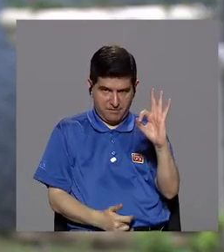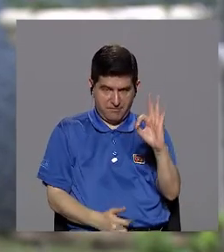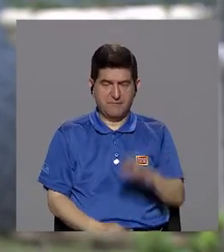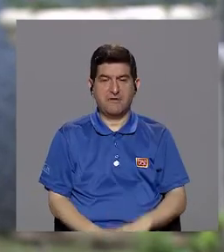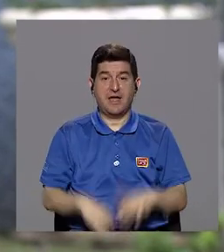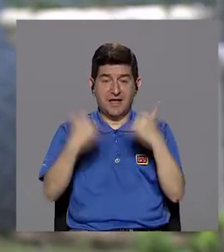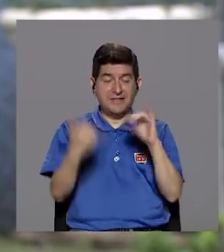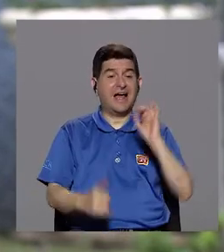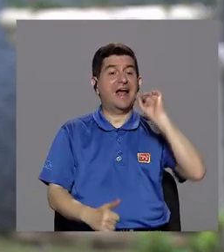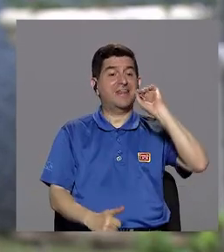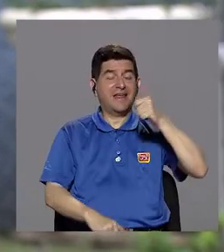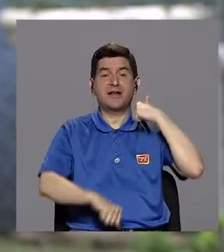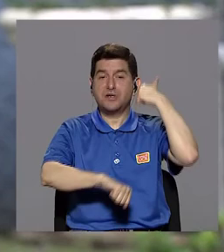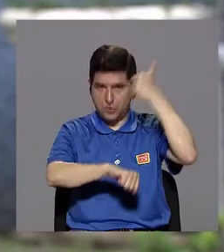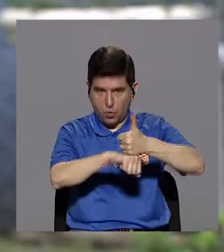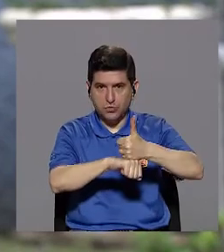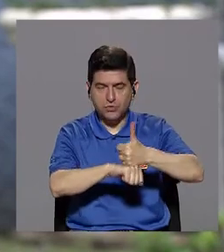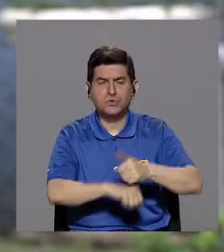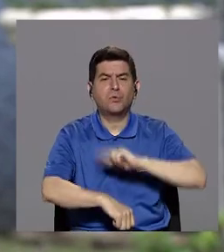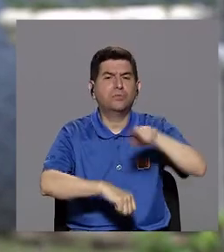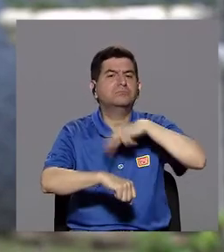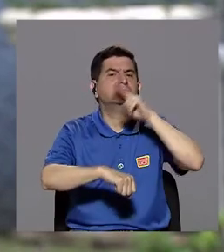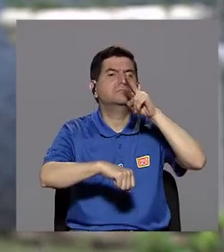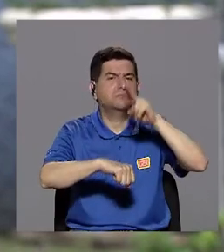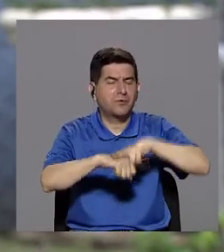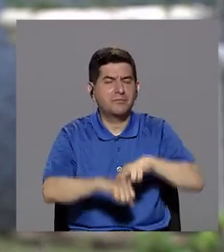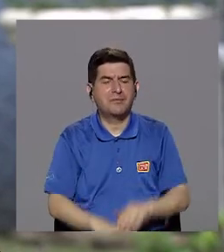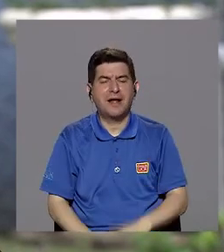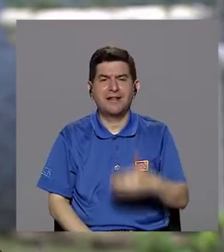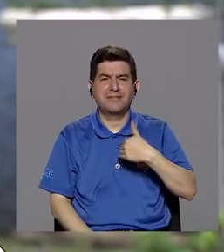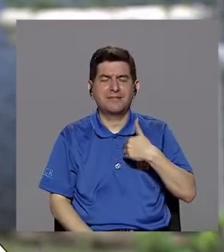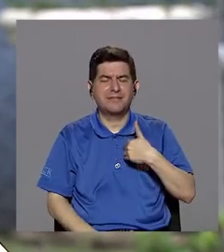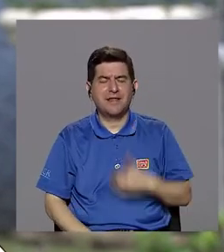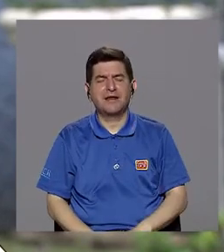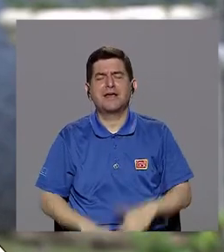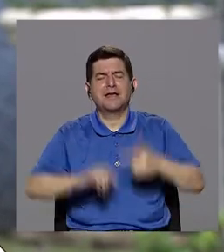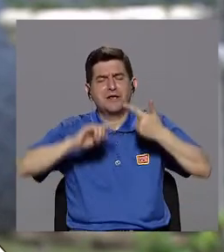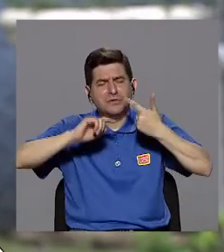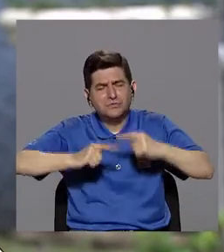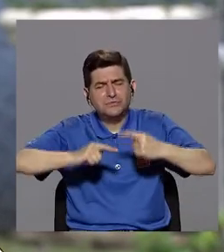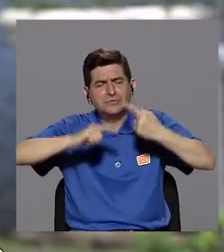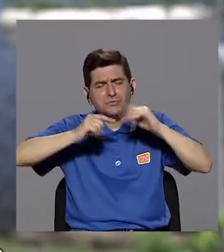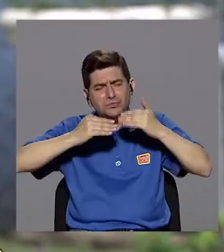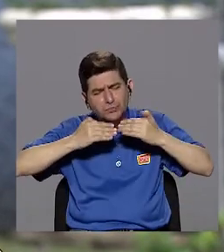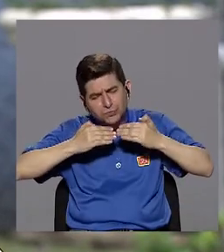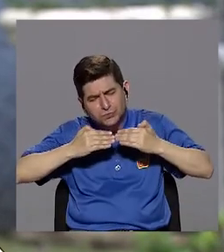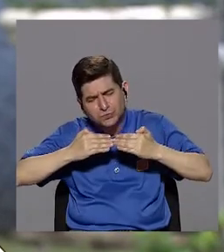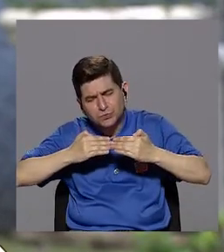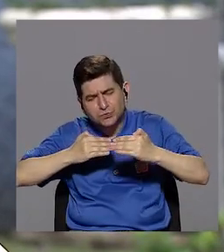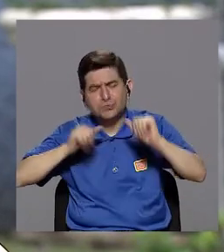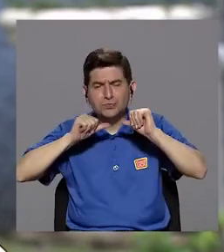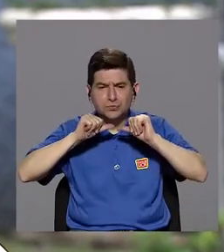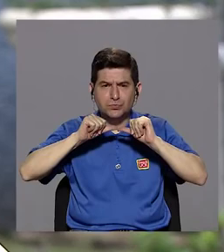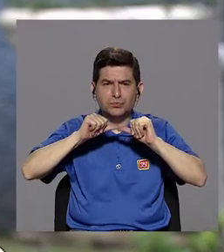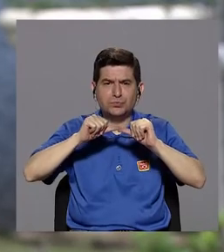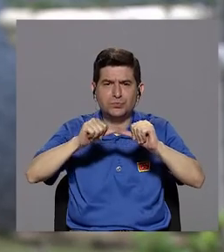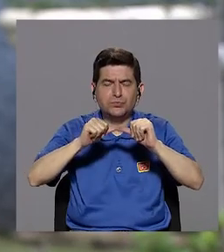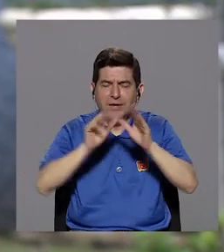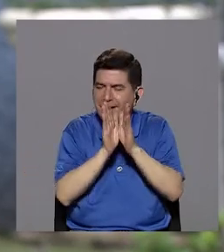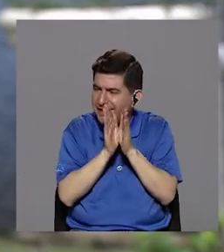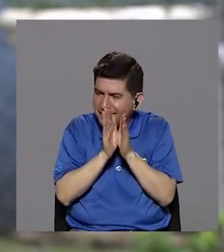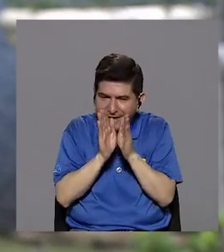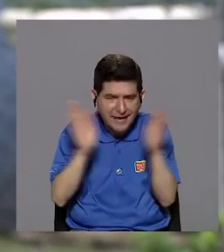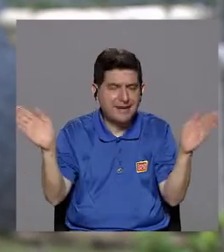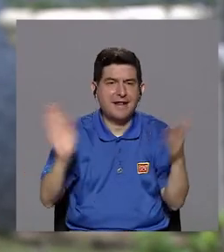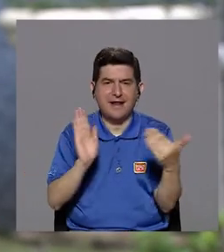para que se le diagnostique, generalmente ha tenido un periodo de dolor crónico y de dolor